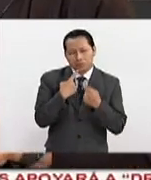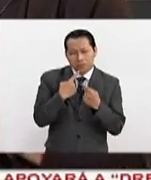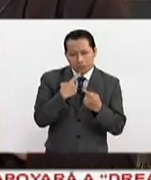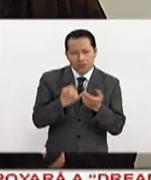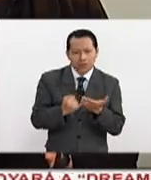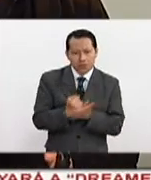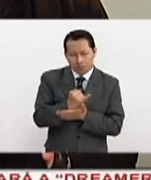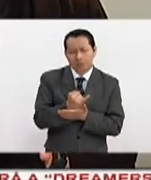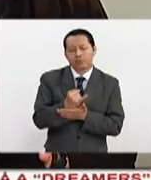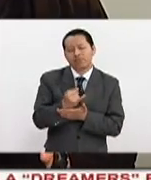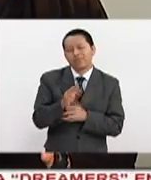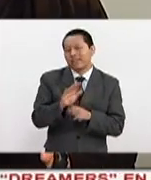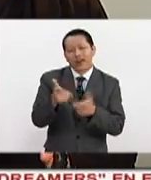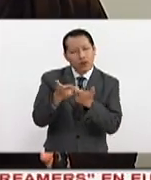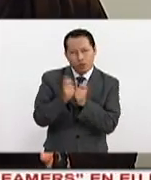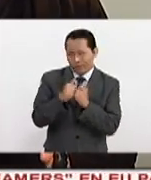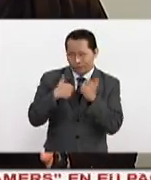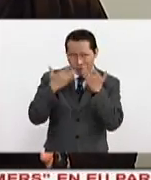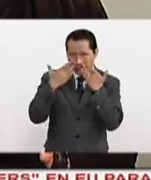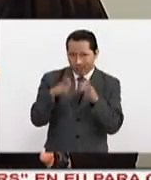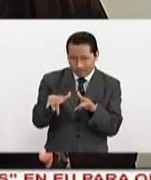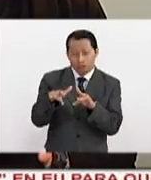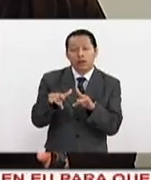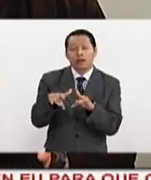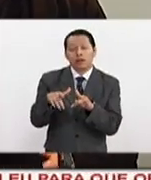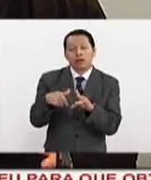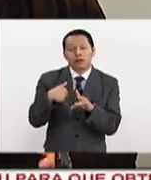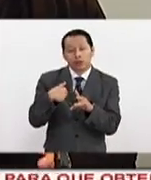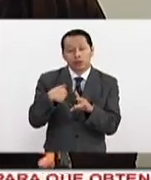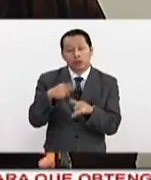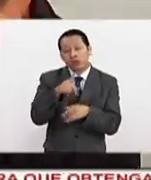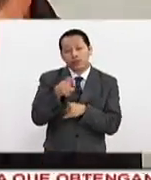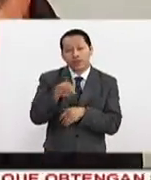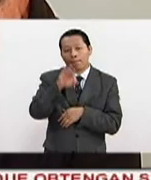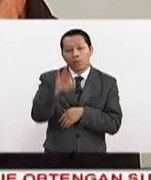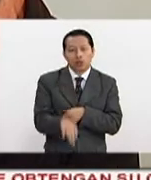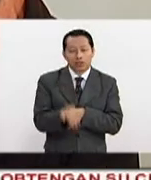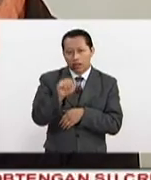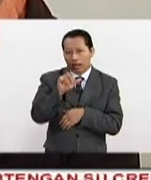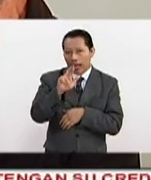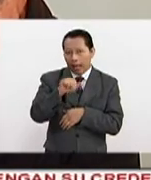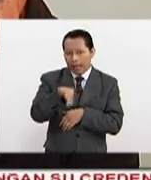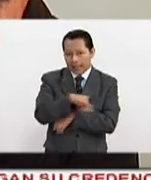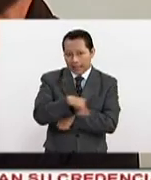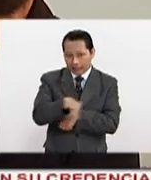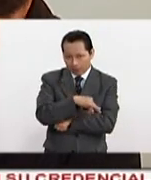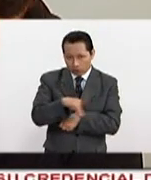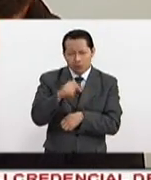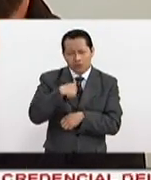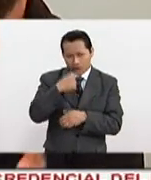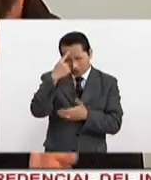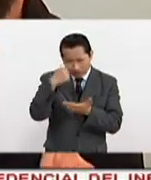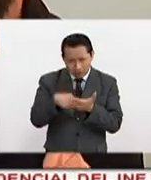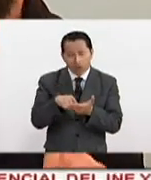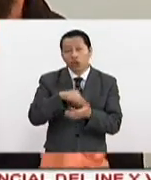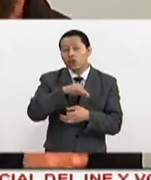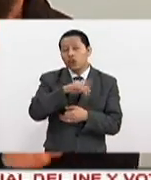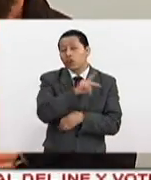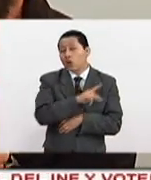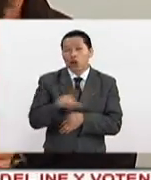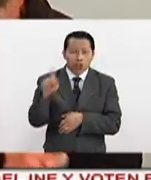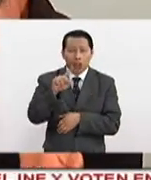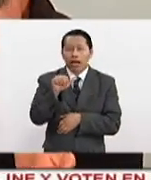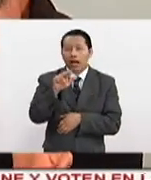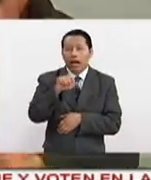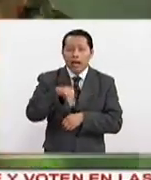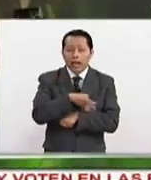me salía yo del grupo y dedicarme al 100% a arquitectura. O sea, yo siento que si todos los arquitectos hiciéramos proyectos que le